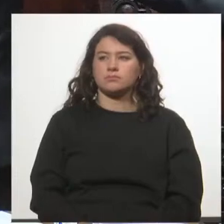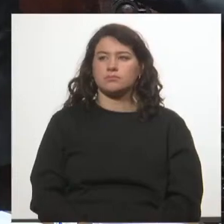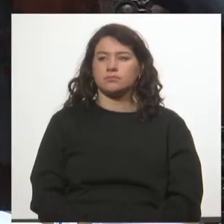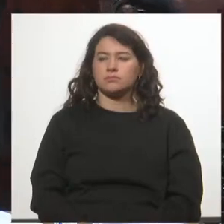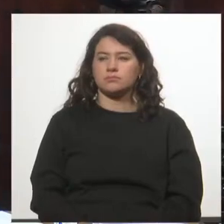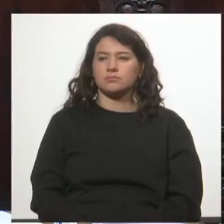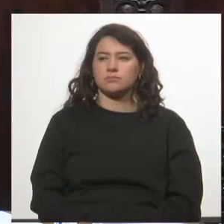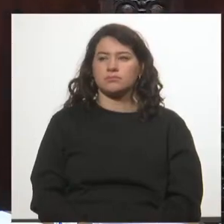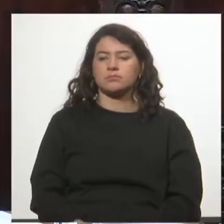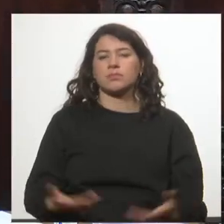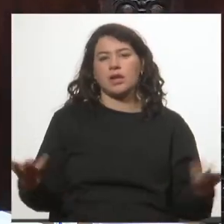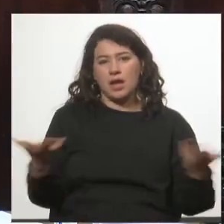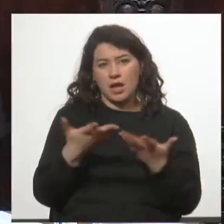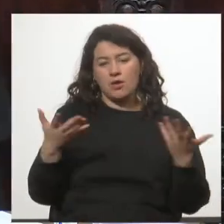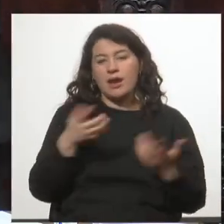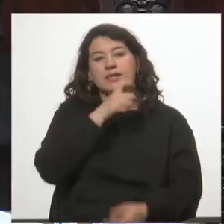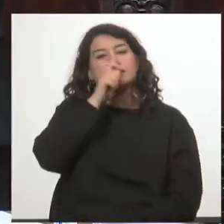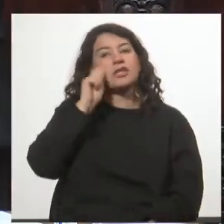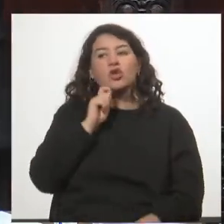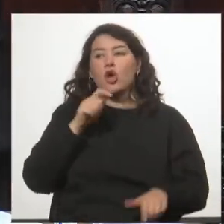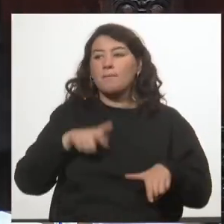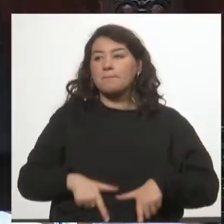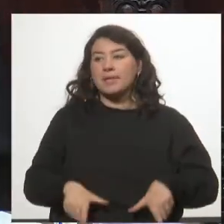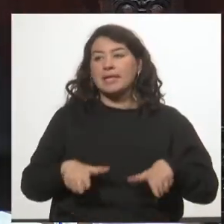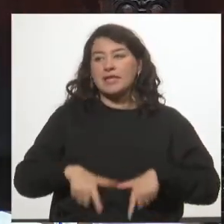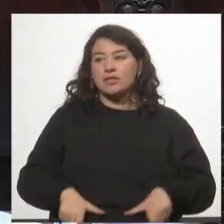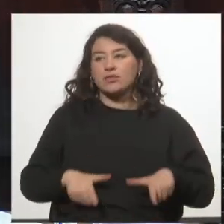héctor sigue el señor ministro